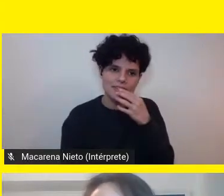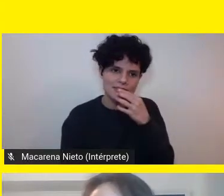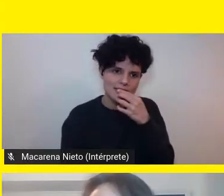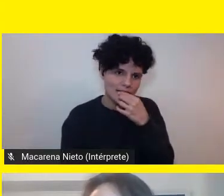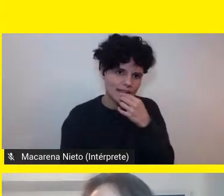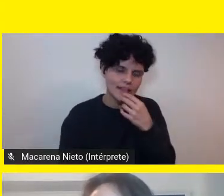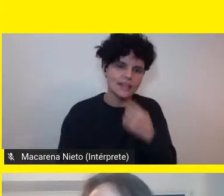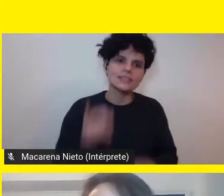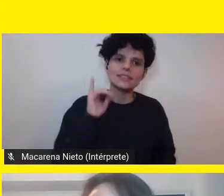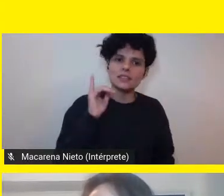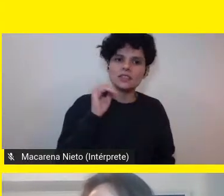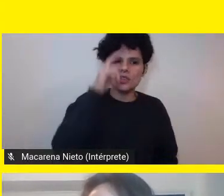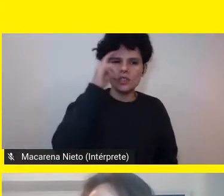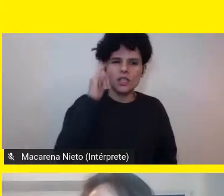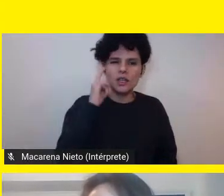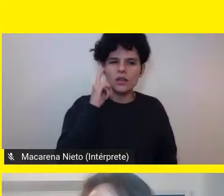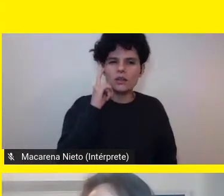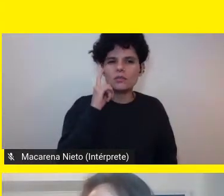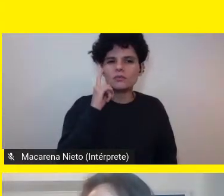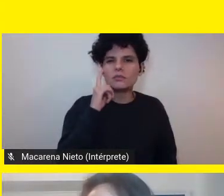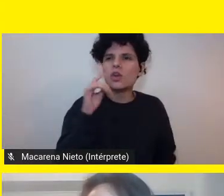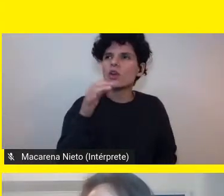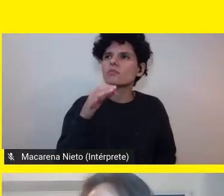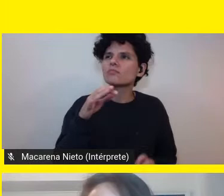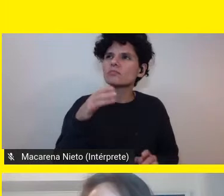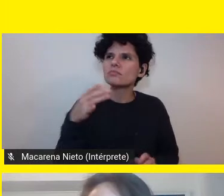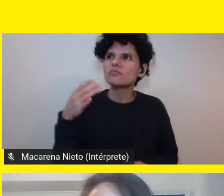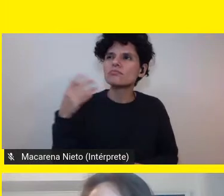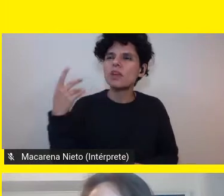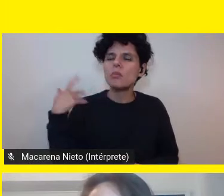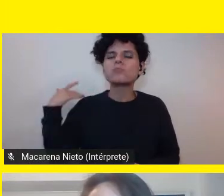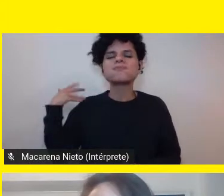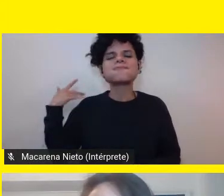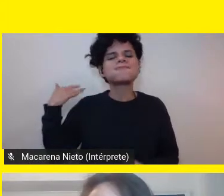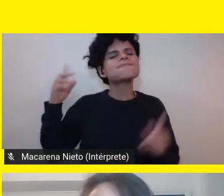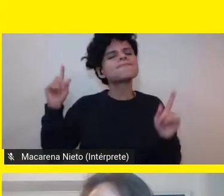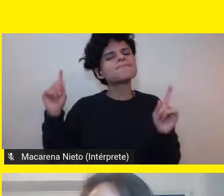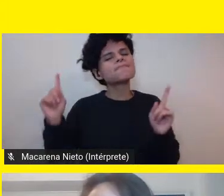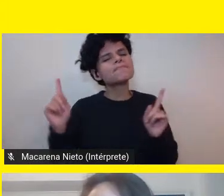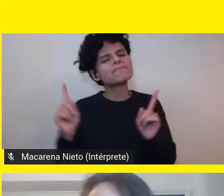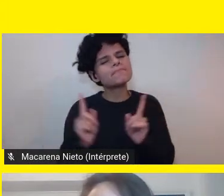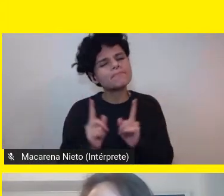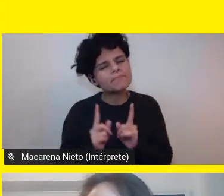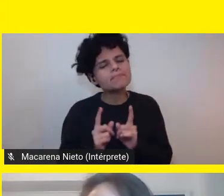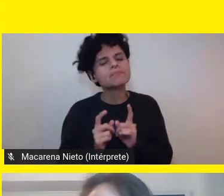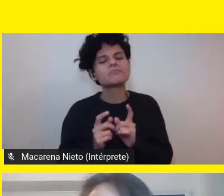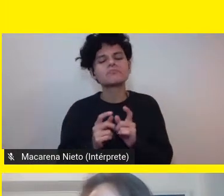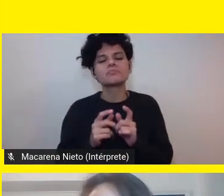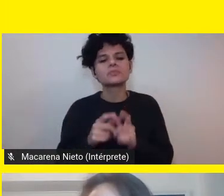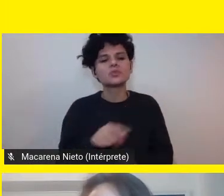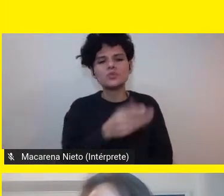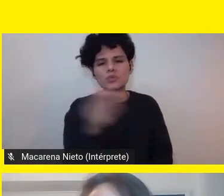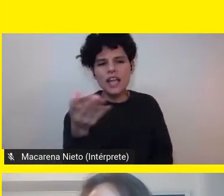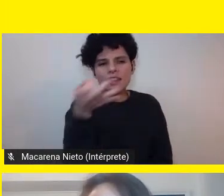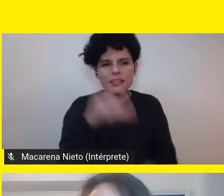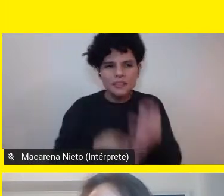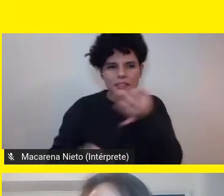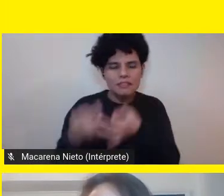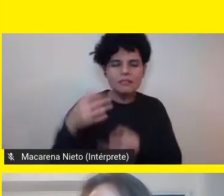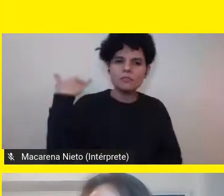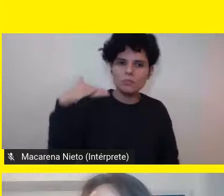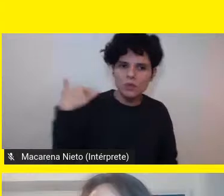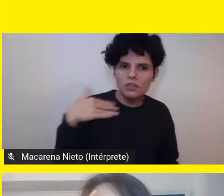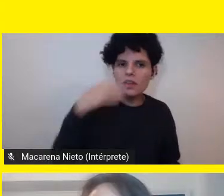abrazar primero las palabras anteriores, creo que son clave en los puntos que plantean, y quizás solo